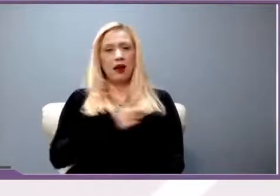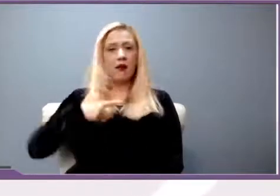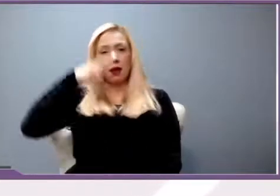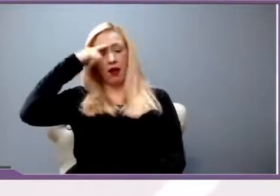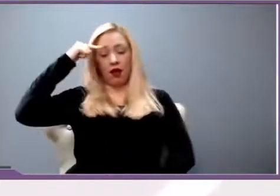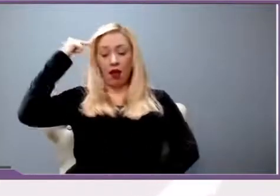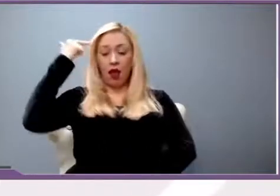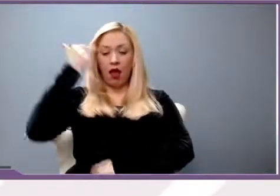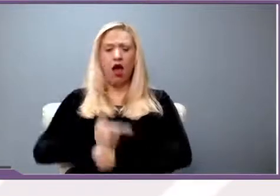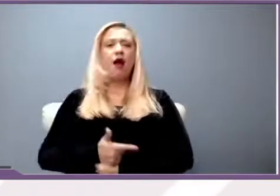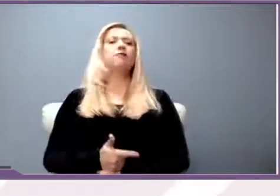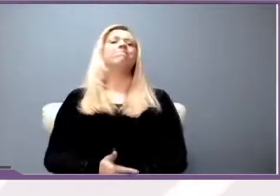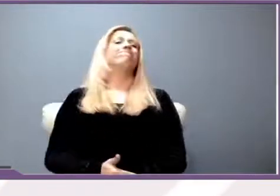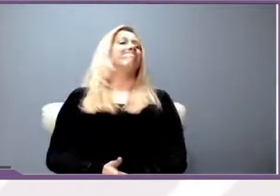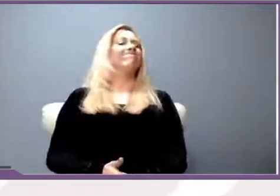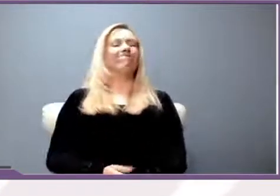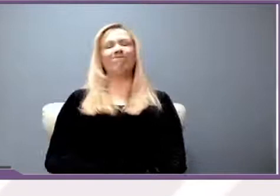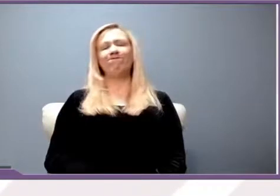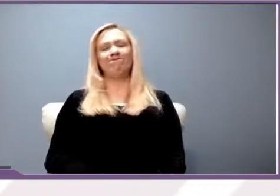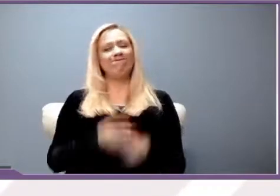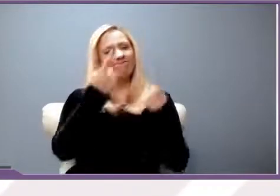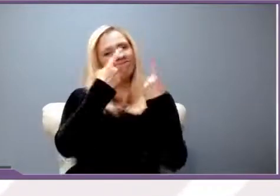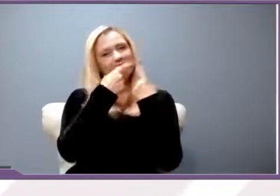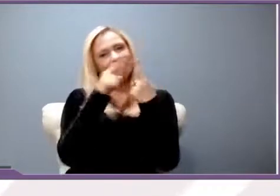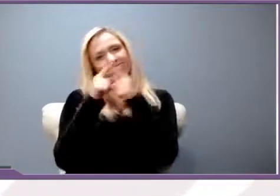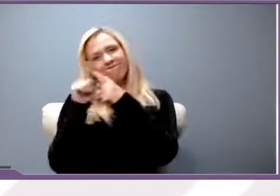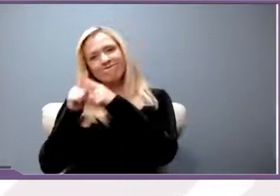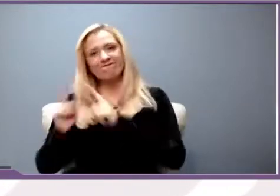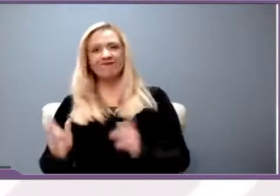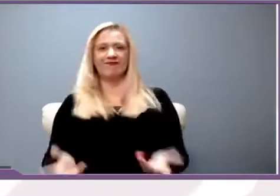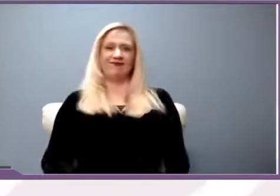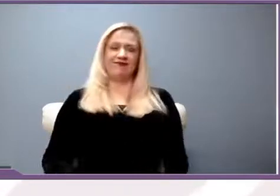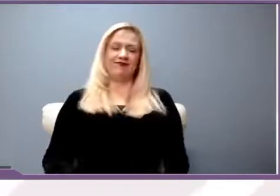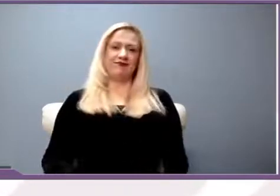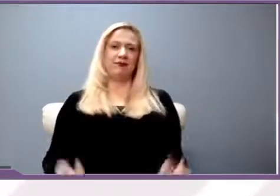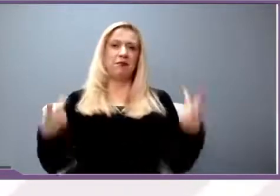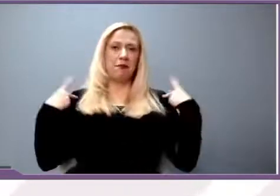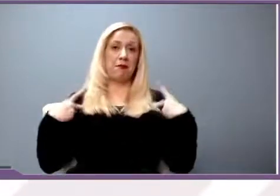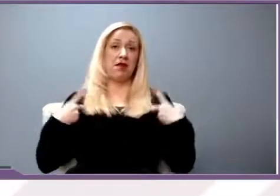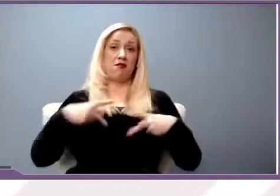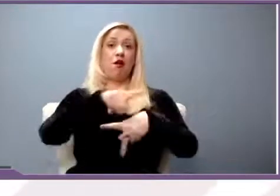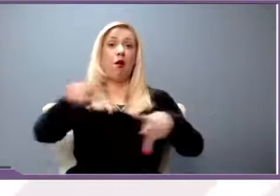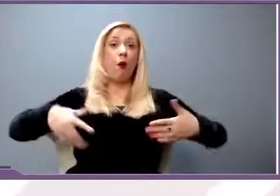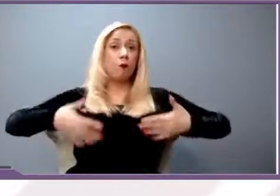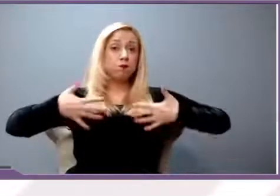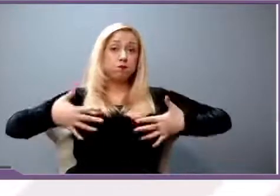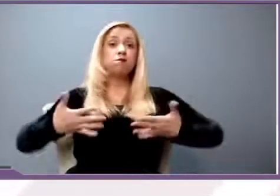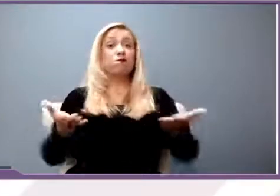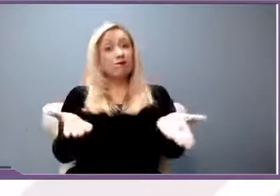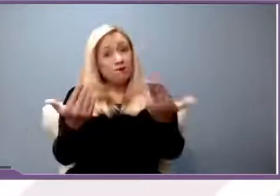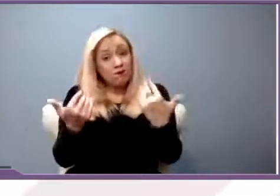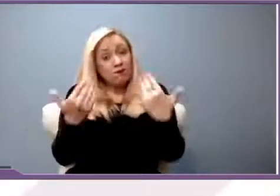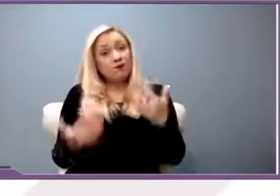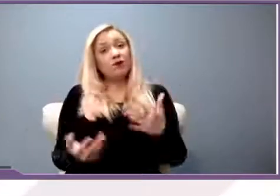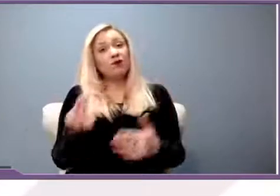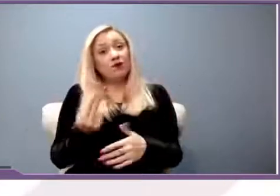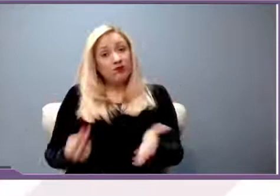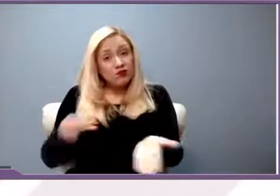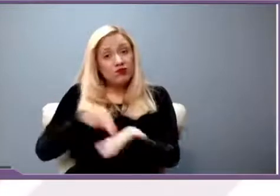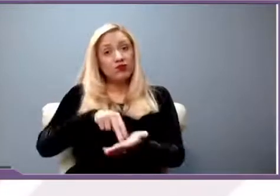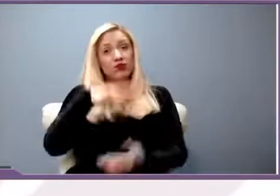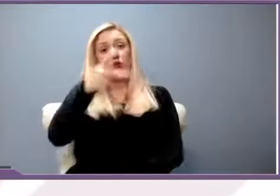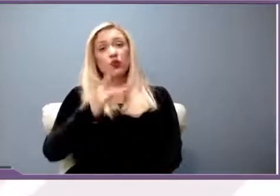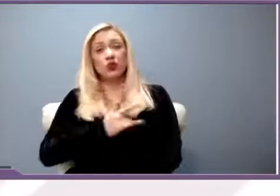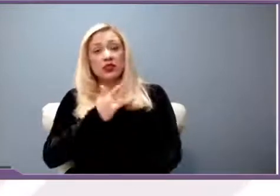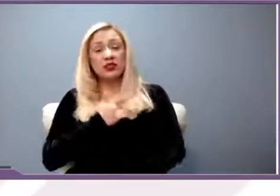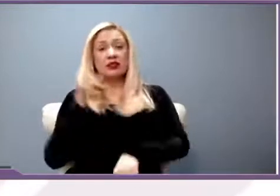diversidad de los cuerpos, ¿no? Y por supuesto la participación de las personas gordas para hablar del tema, ¿no? De sus sentires, de